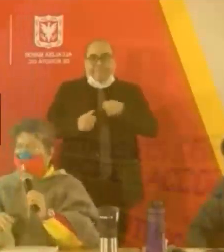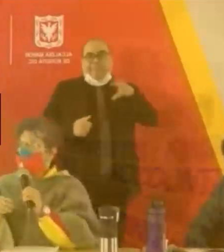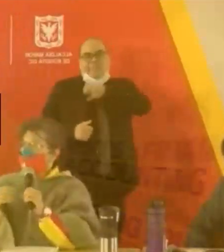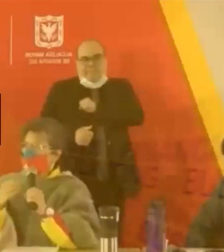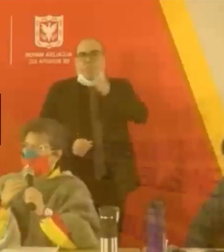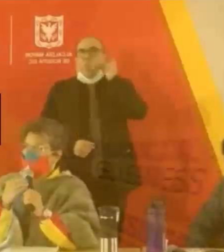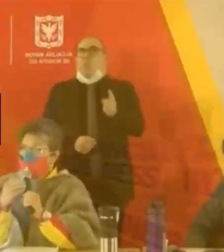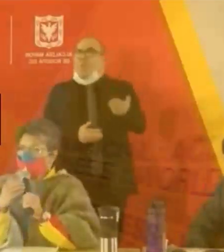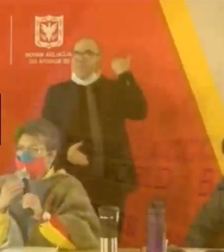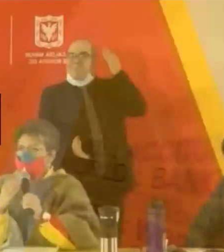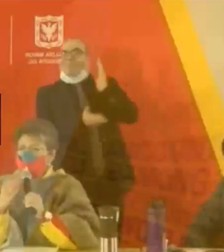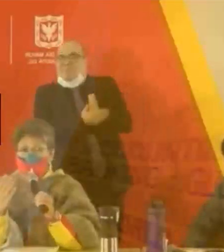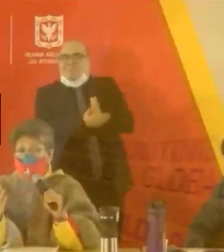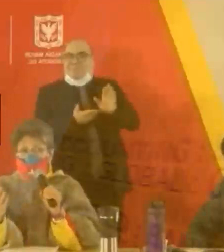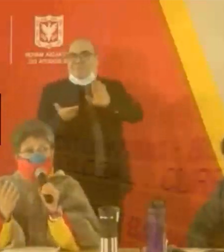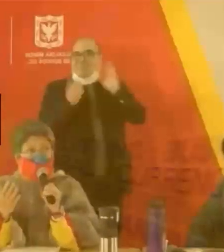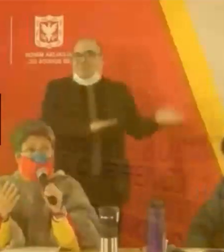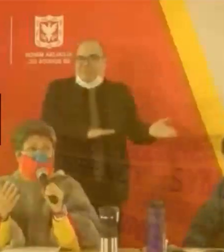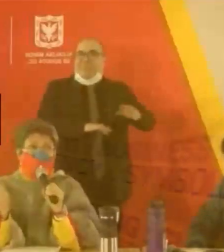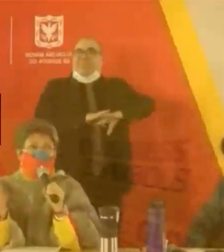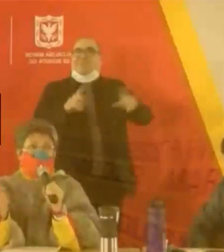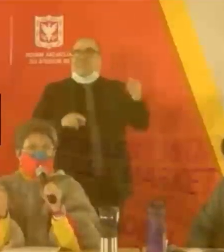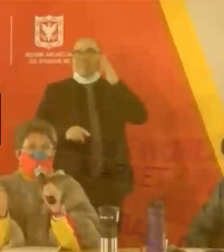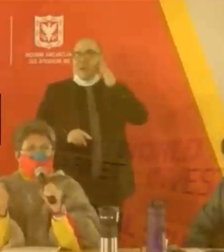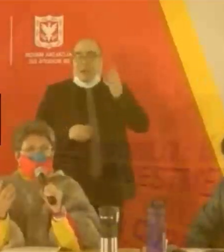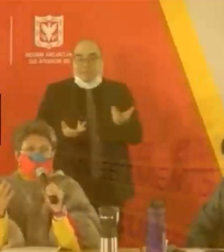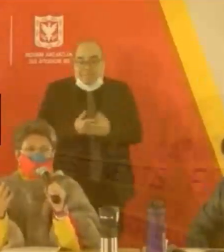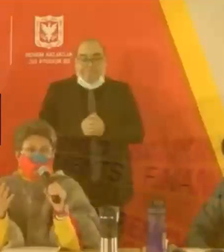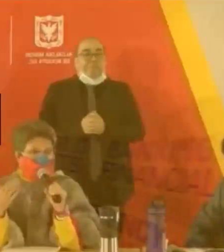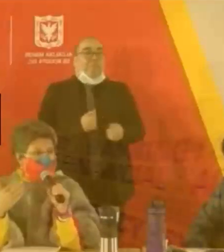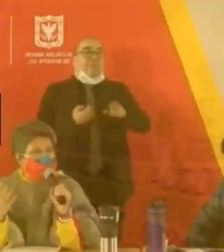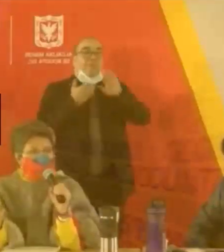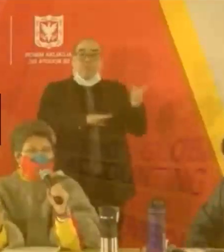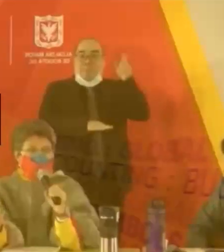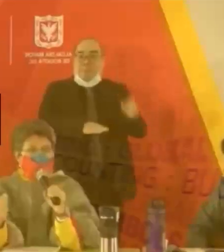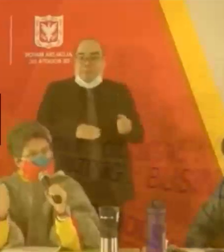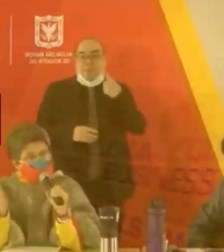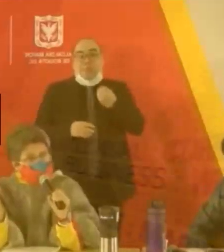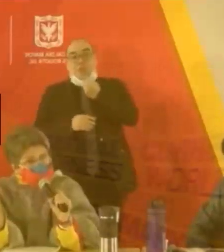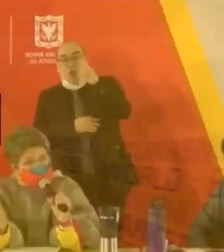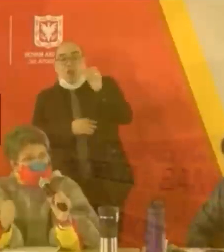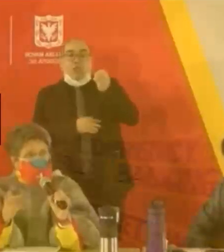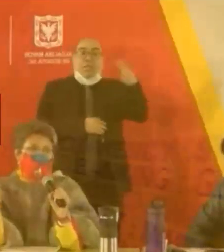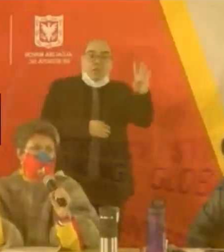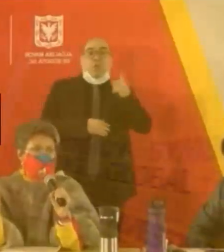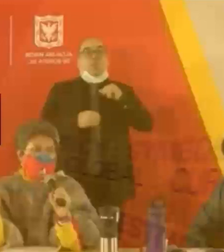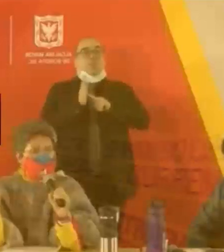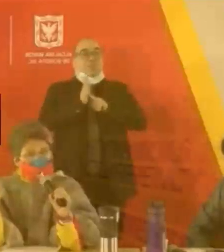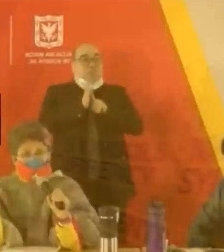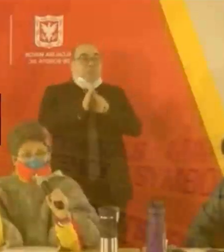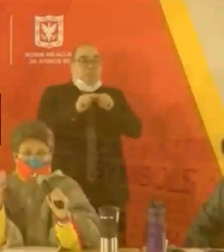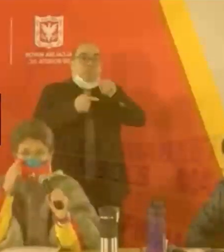de una u otra manera por sus actividades negativas está generando un daño a todo el gentilicio venezolano que vive en Colombia. Señor Colina,